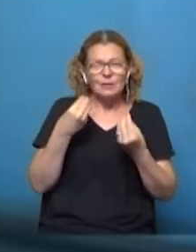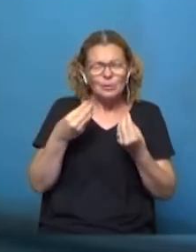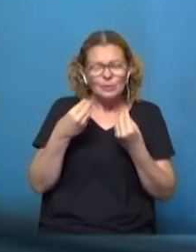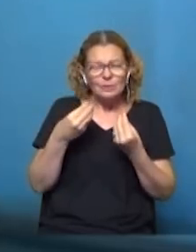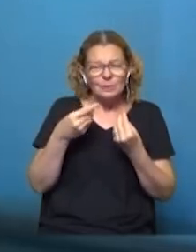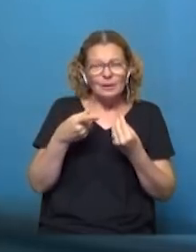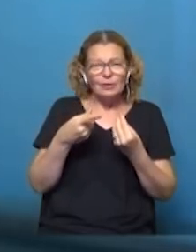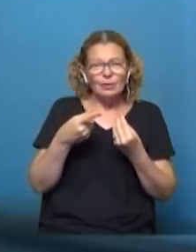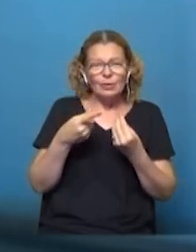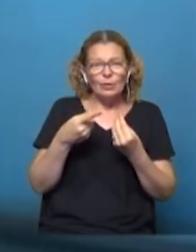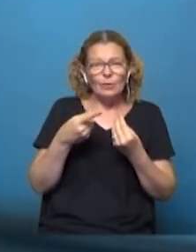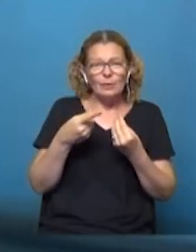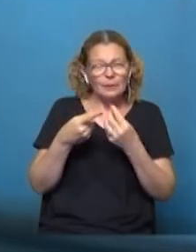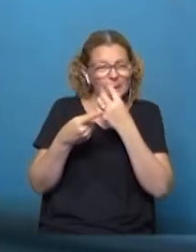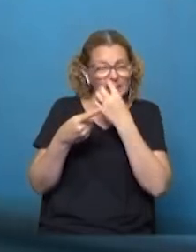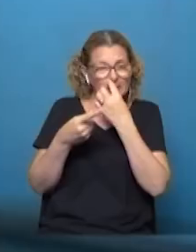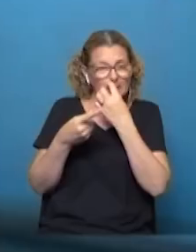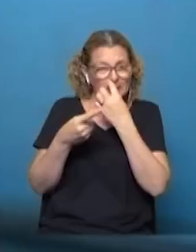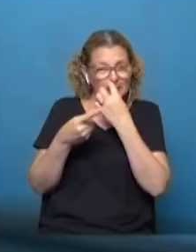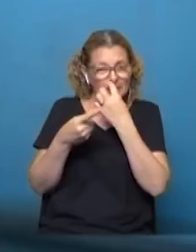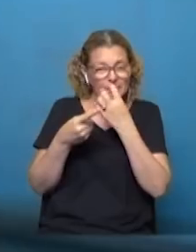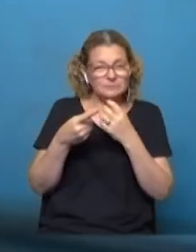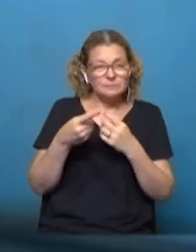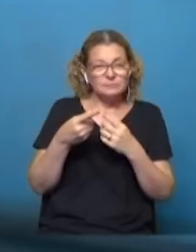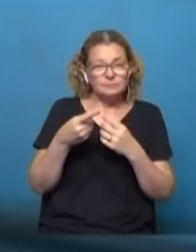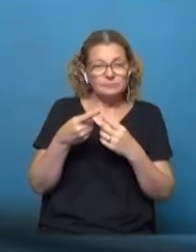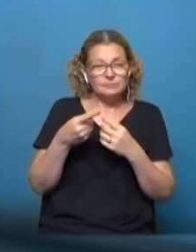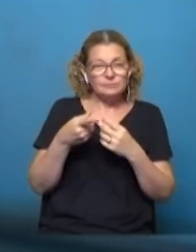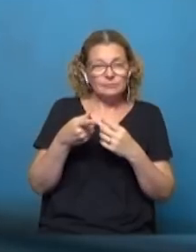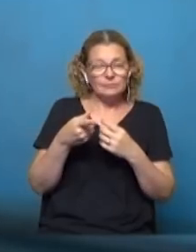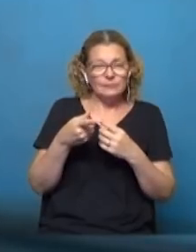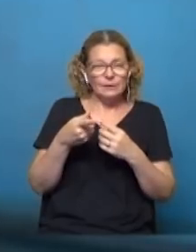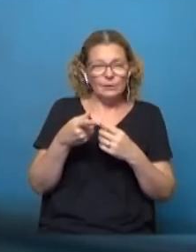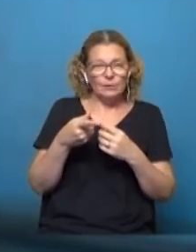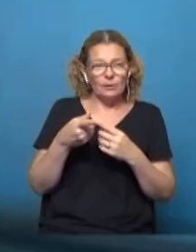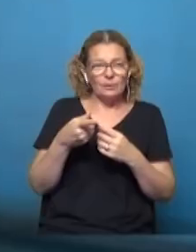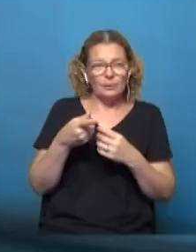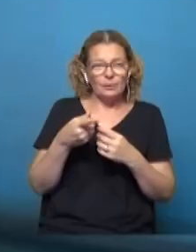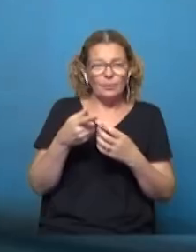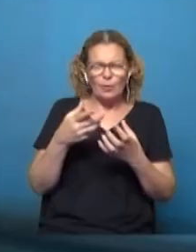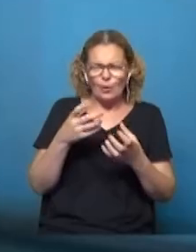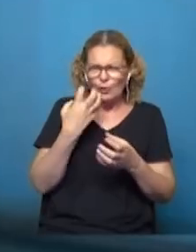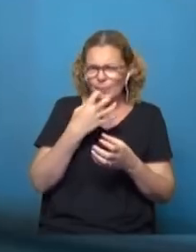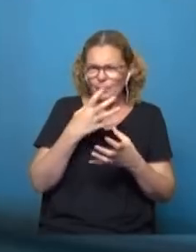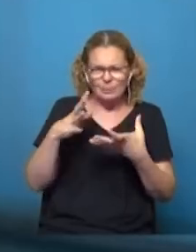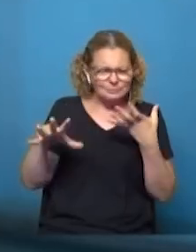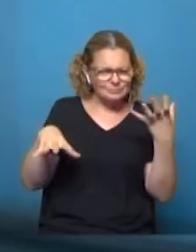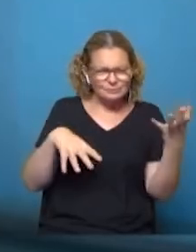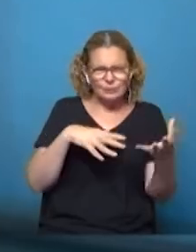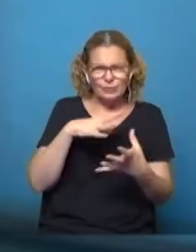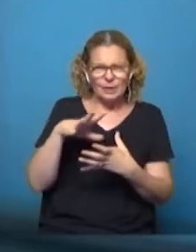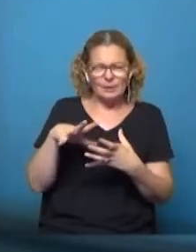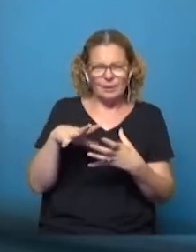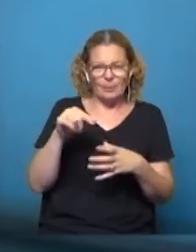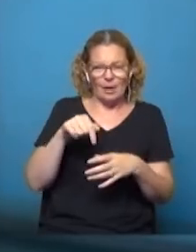se lo tragó es decir había un una bestia una una barbaridad dando vuelta por el escenario